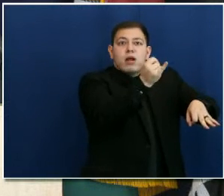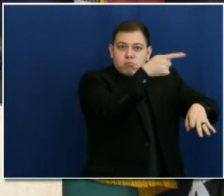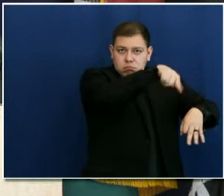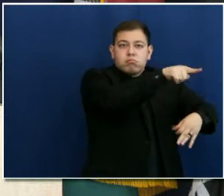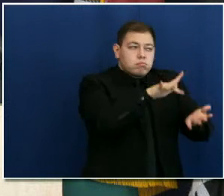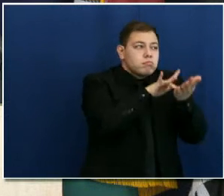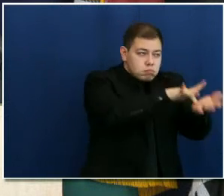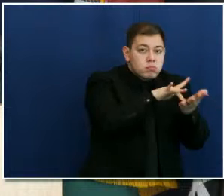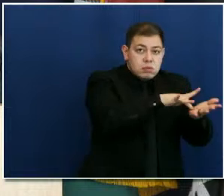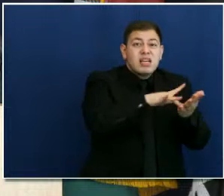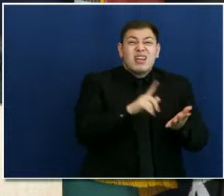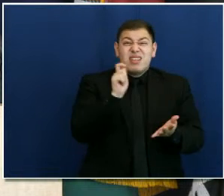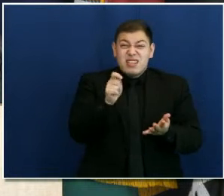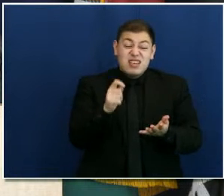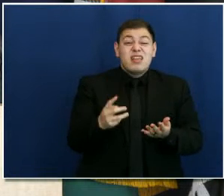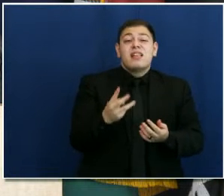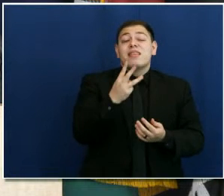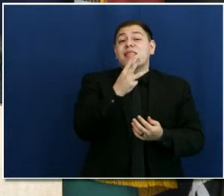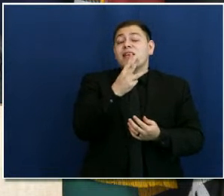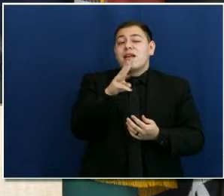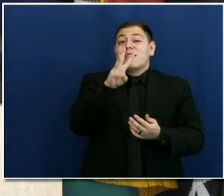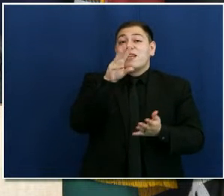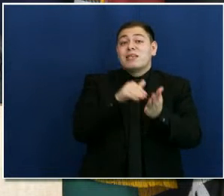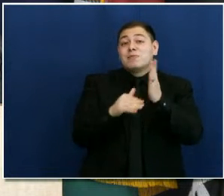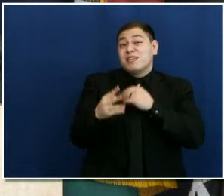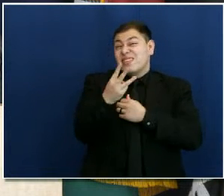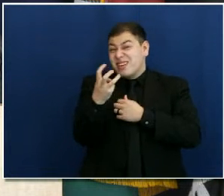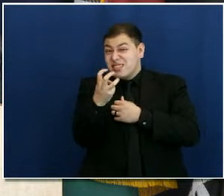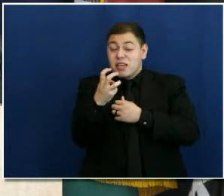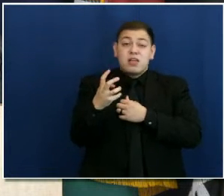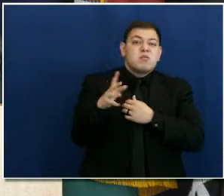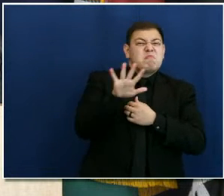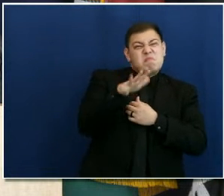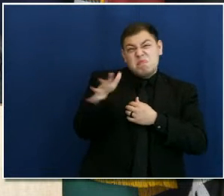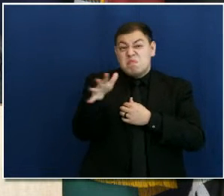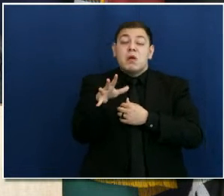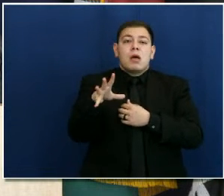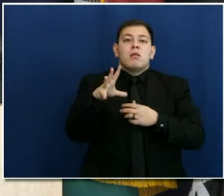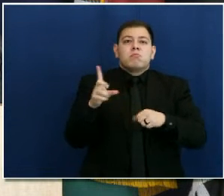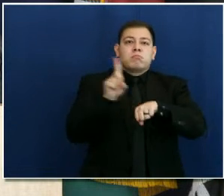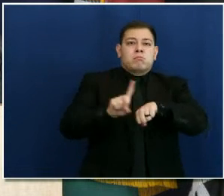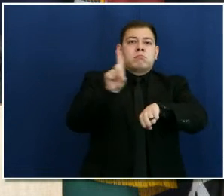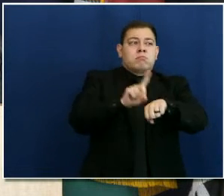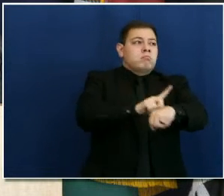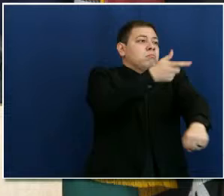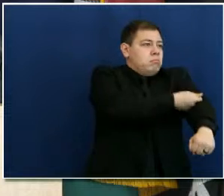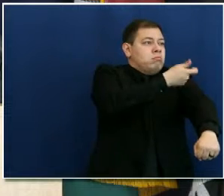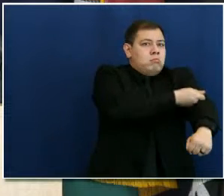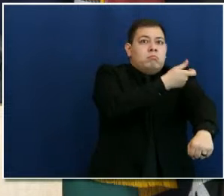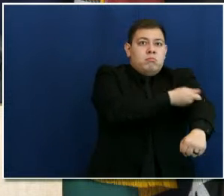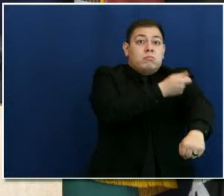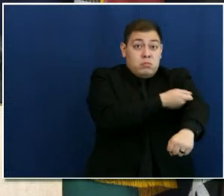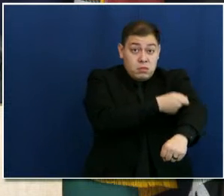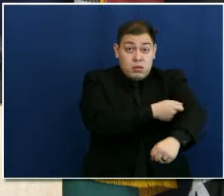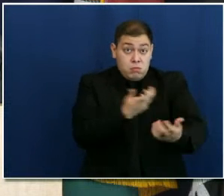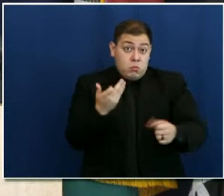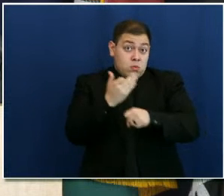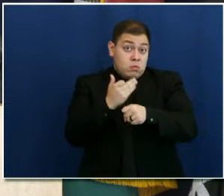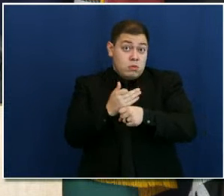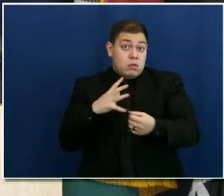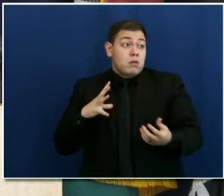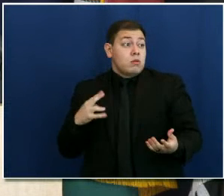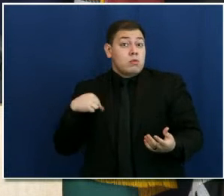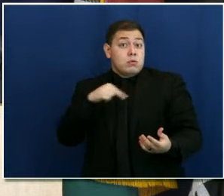de 1,300 a 1,500 al día, y la meta son 10,000 vacunas antes del fin del programa del próximo lunes. Este programa binacional es muy importante